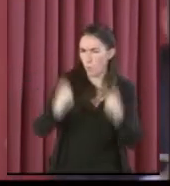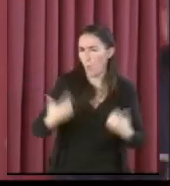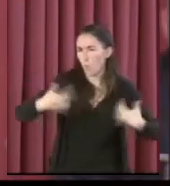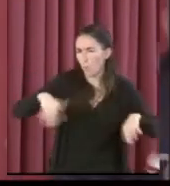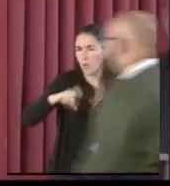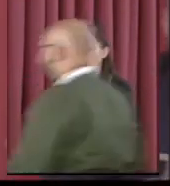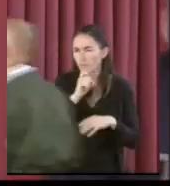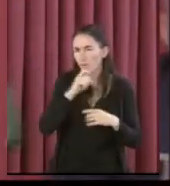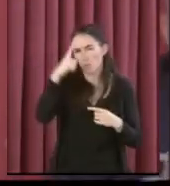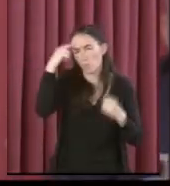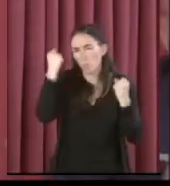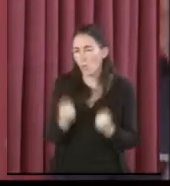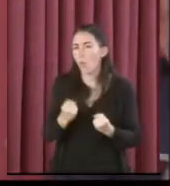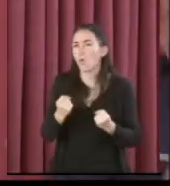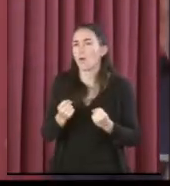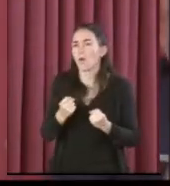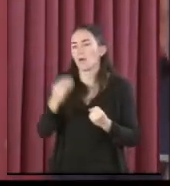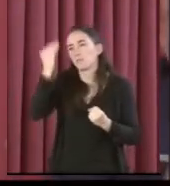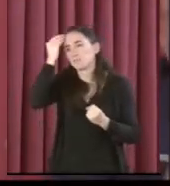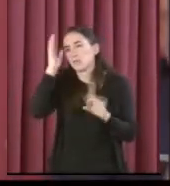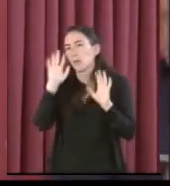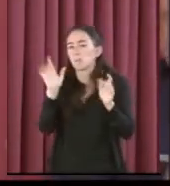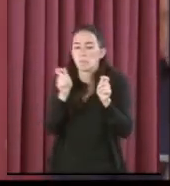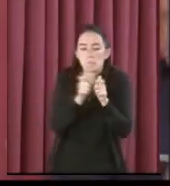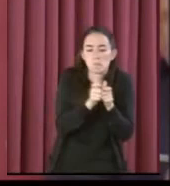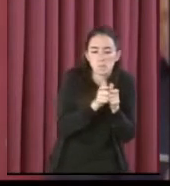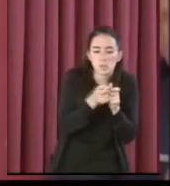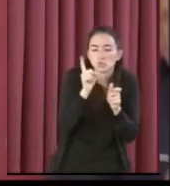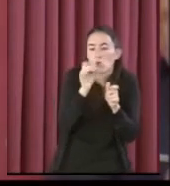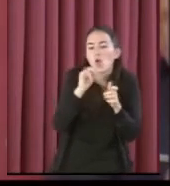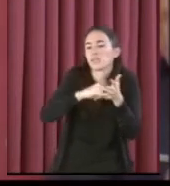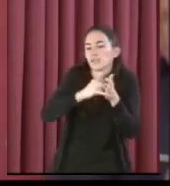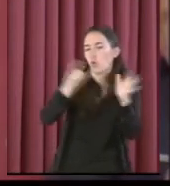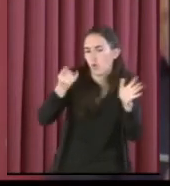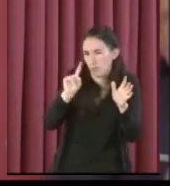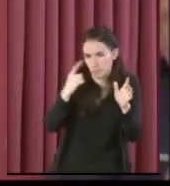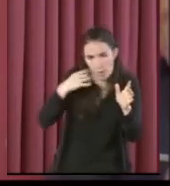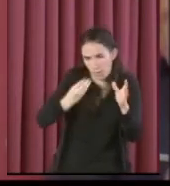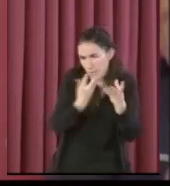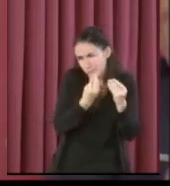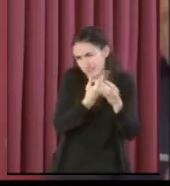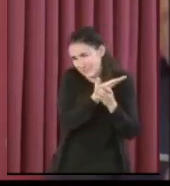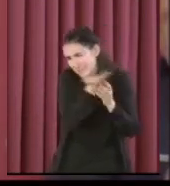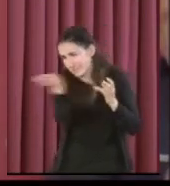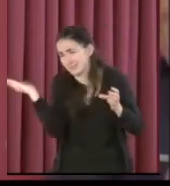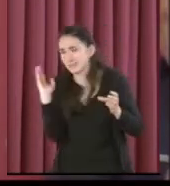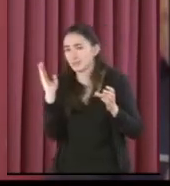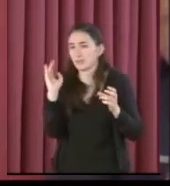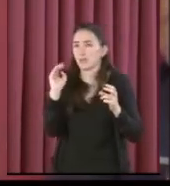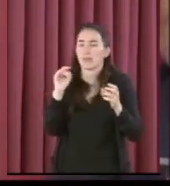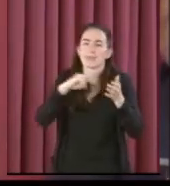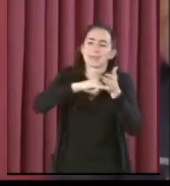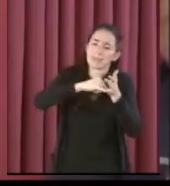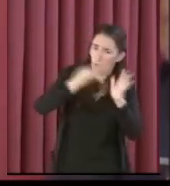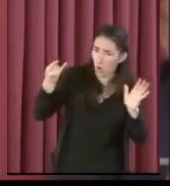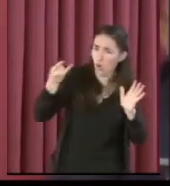forma consciente, tendemos a reducirlo a un ámbito de operación. La creación de este punto es capital, porque la tecnología